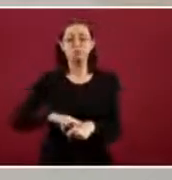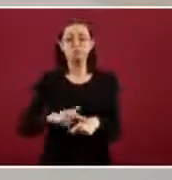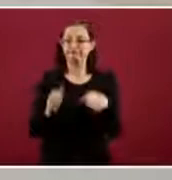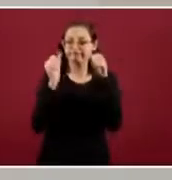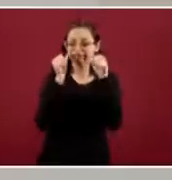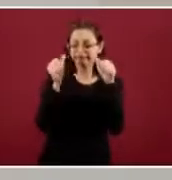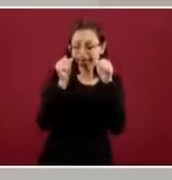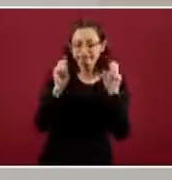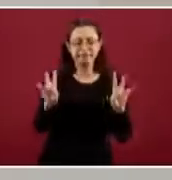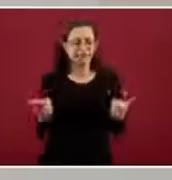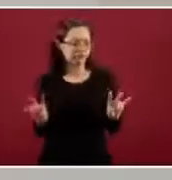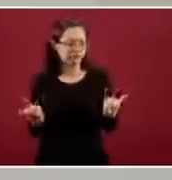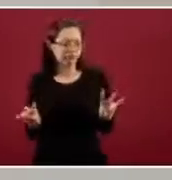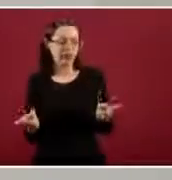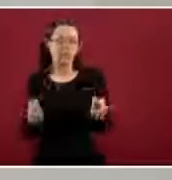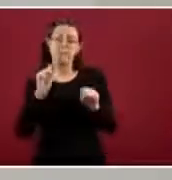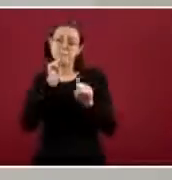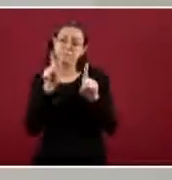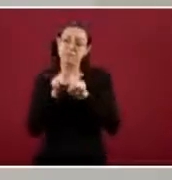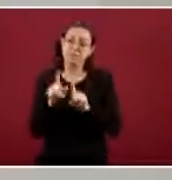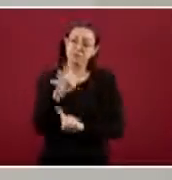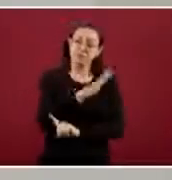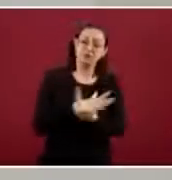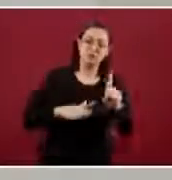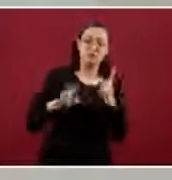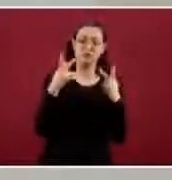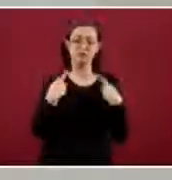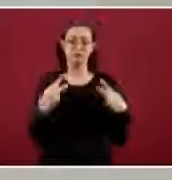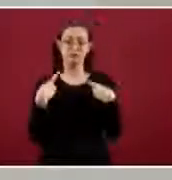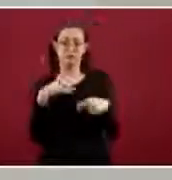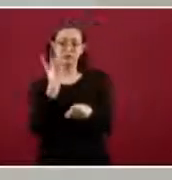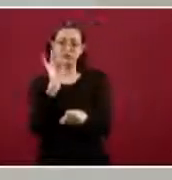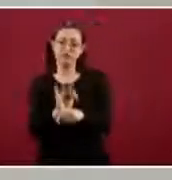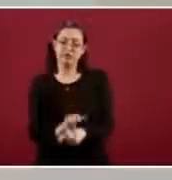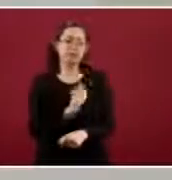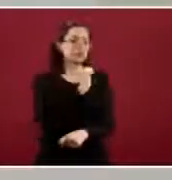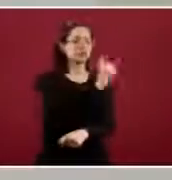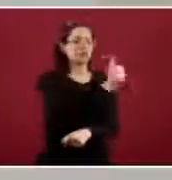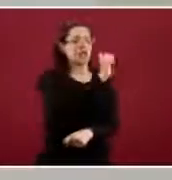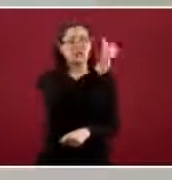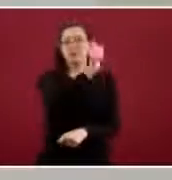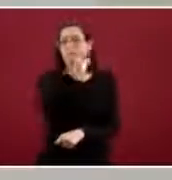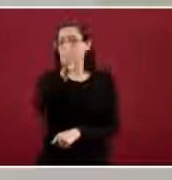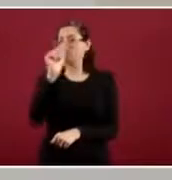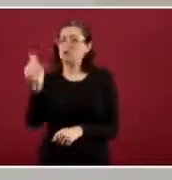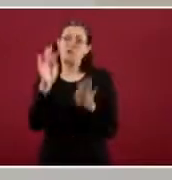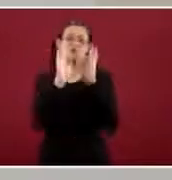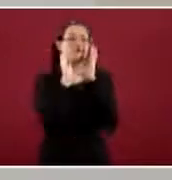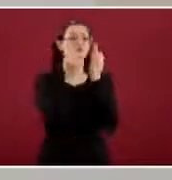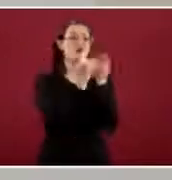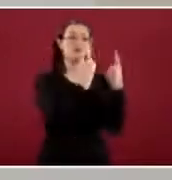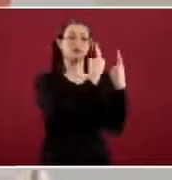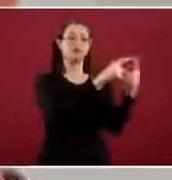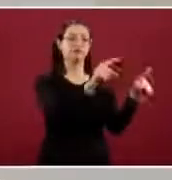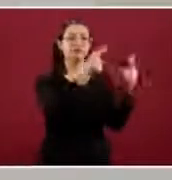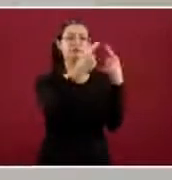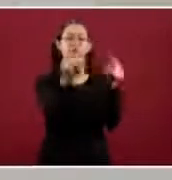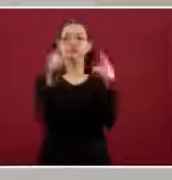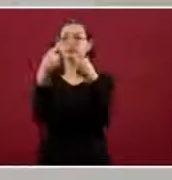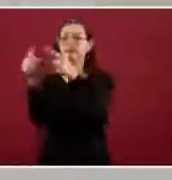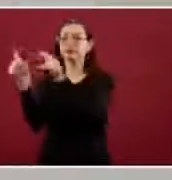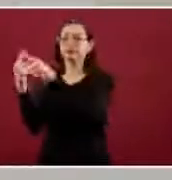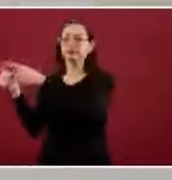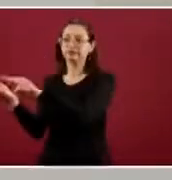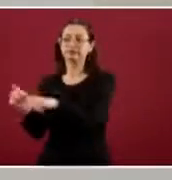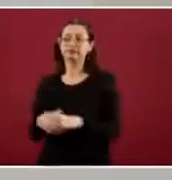muy pendientes de proteger también a la ciudadanía y cada quien lo ha hecho en las distintas modalidades que le corresponde. No olvidemos